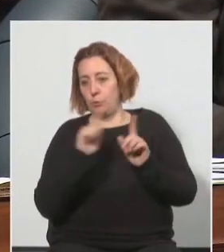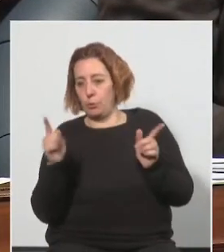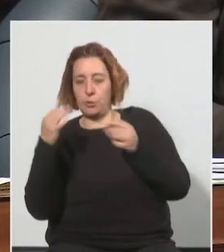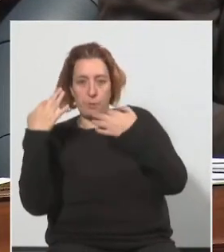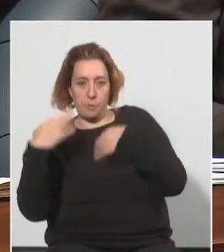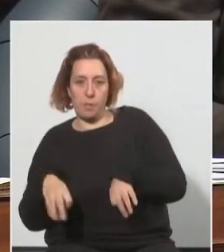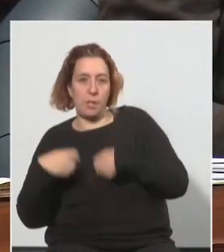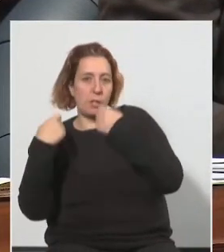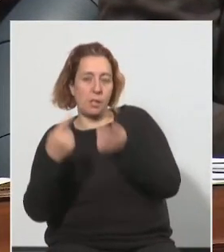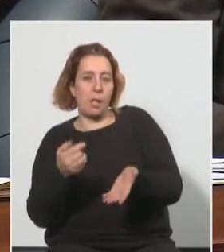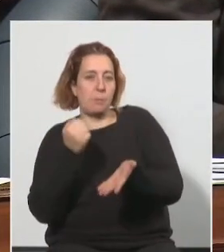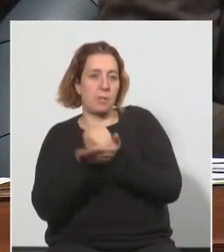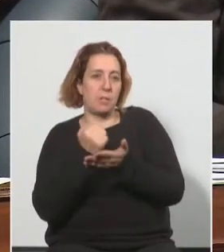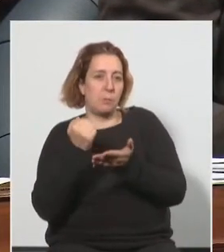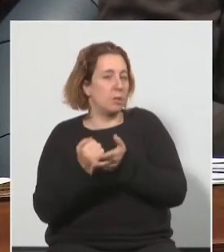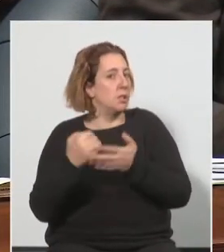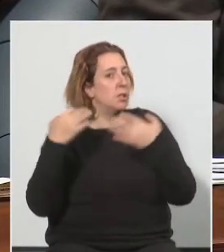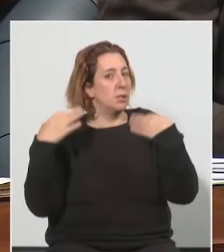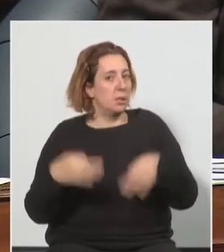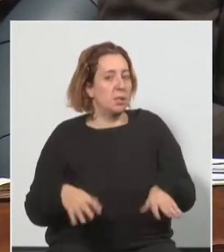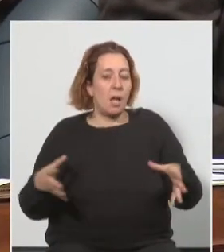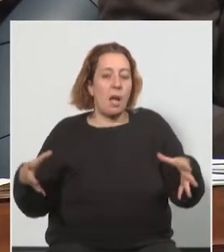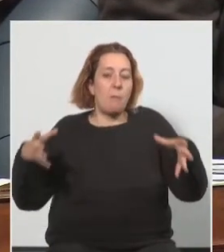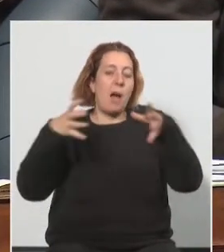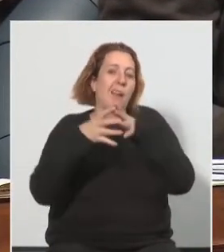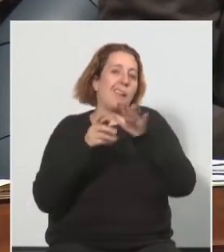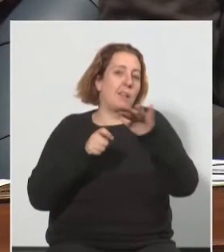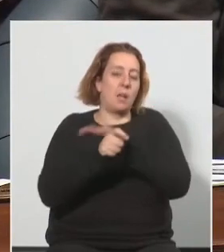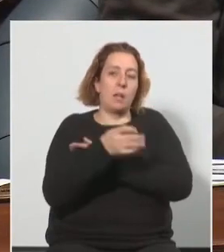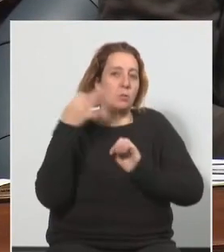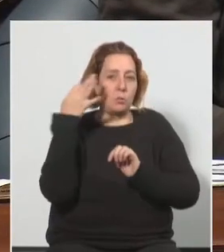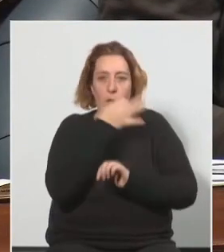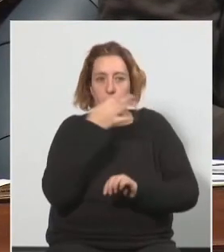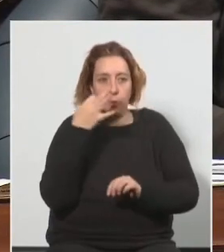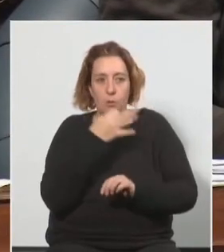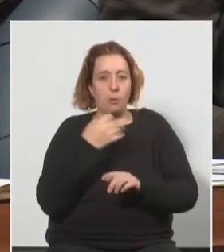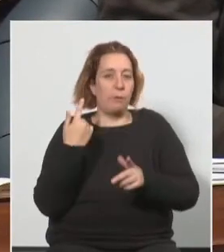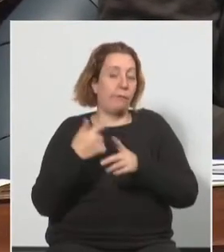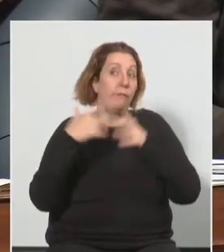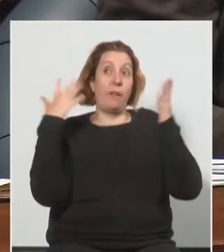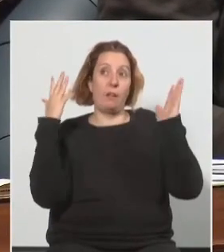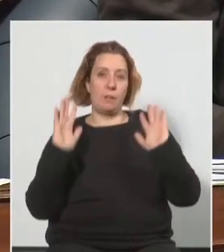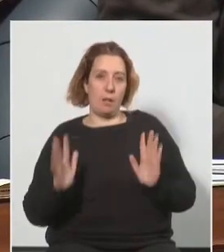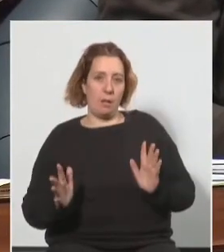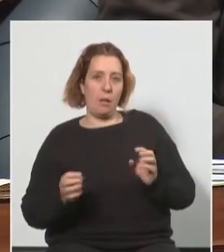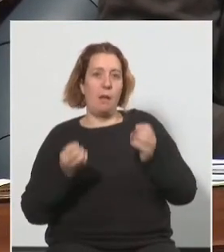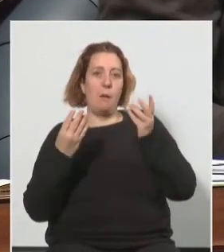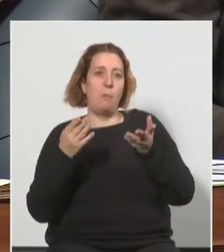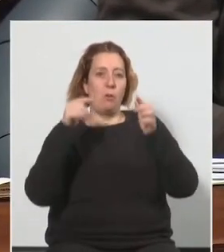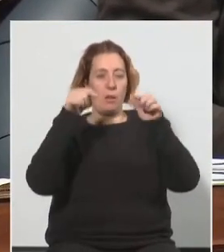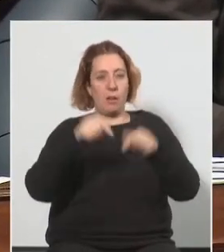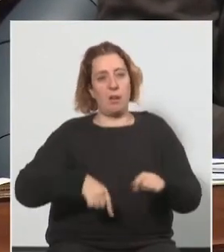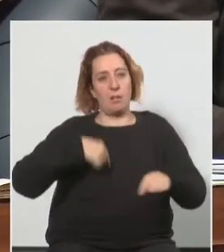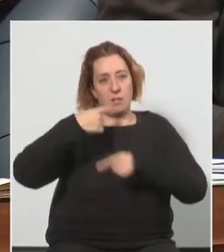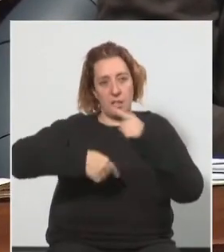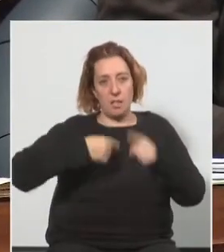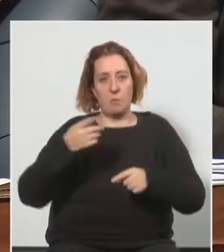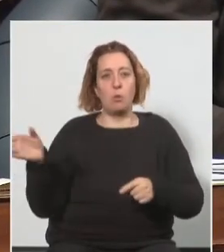pasaporte, seguramente las bandas de narcotraficantes van a estar de fiesta, porque aquí vamos a